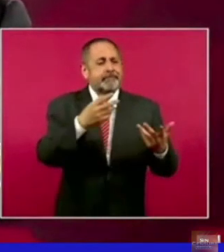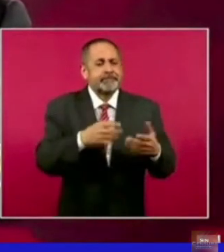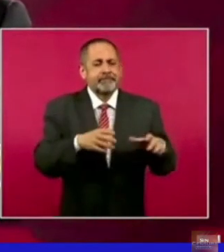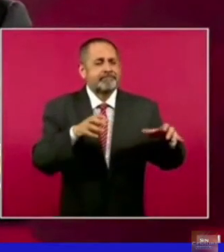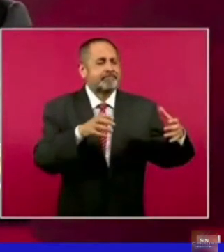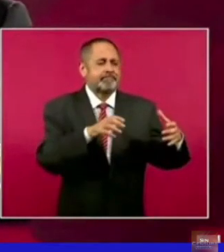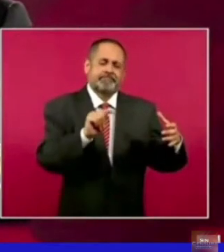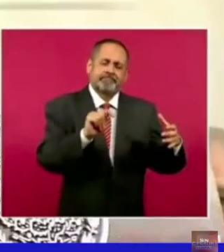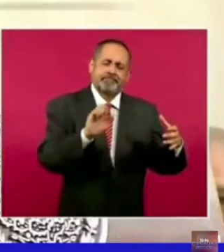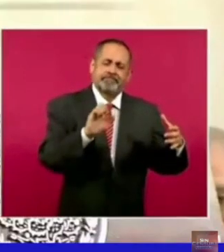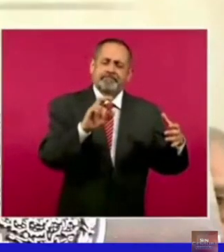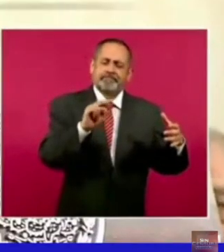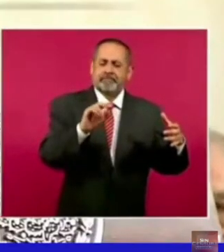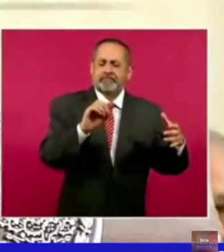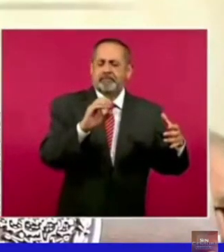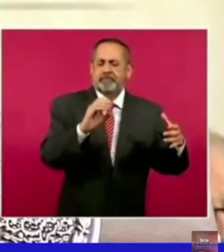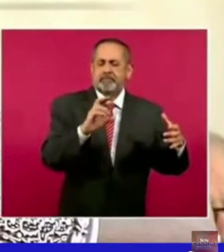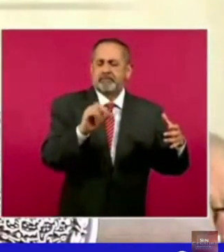tecnócratas